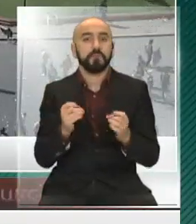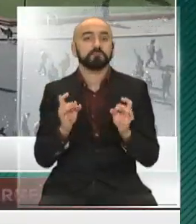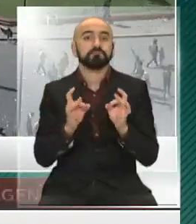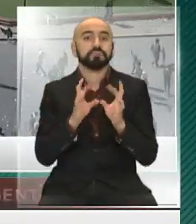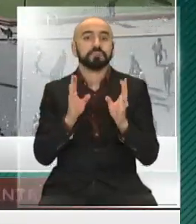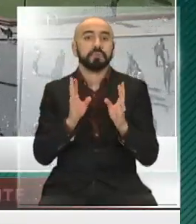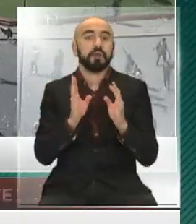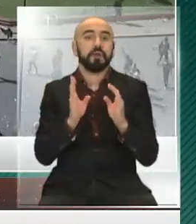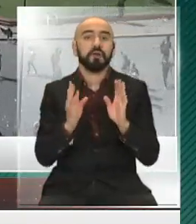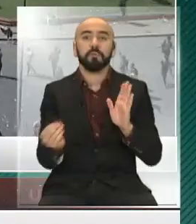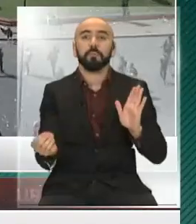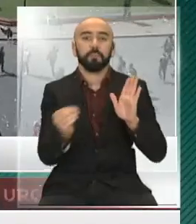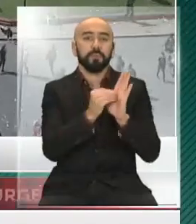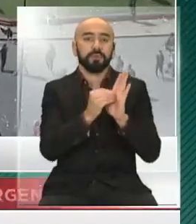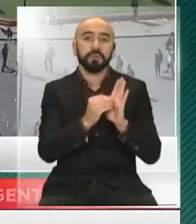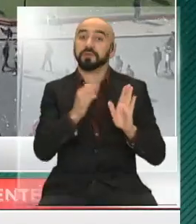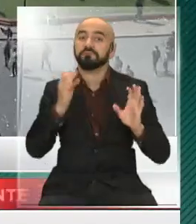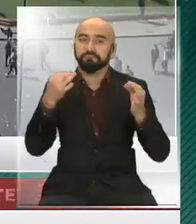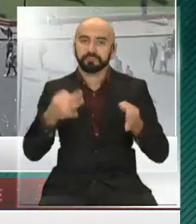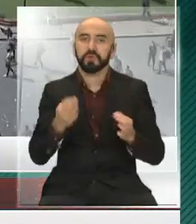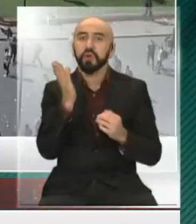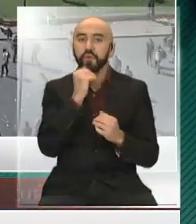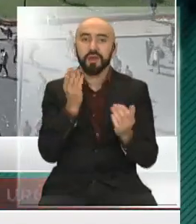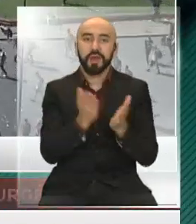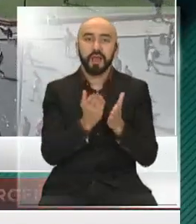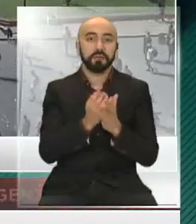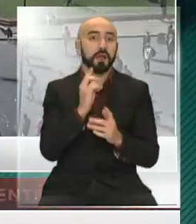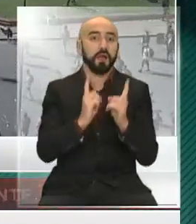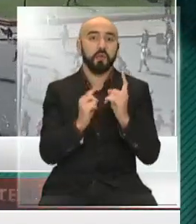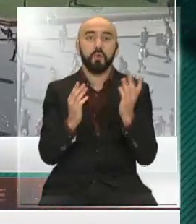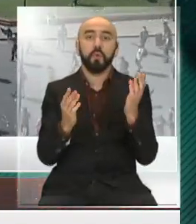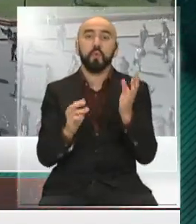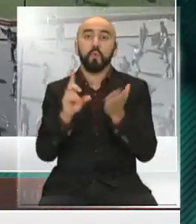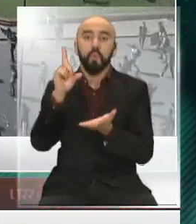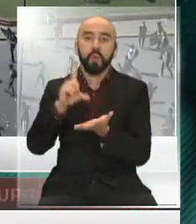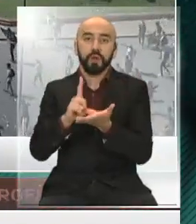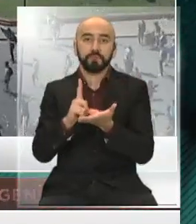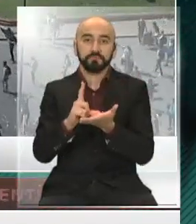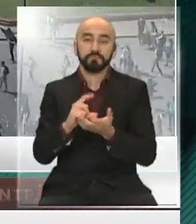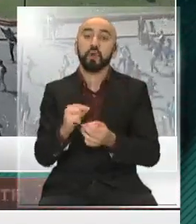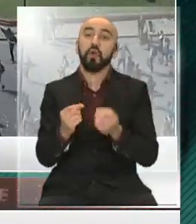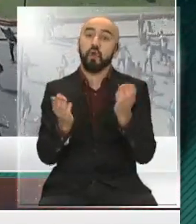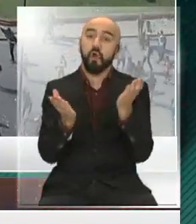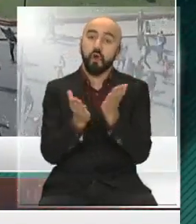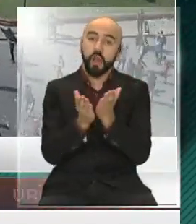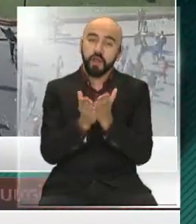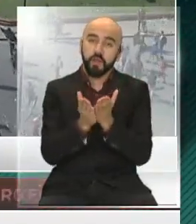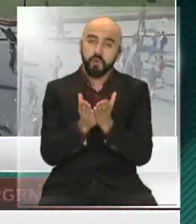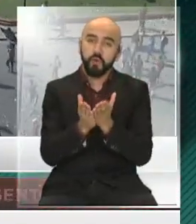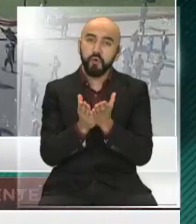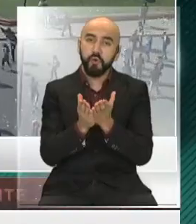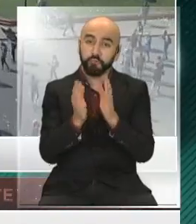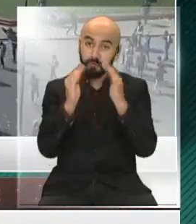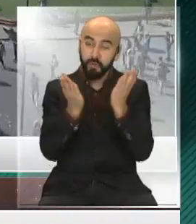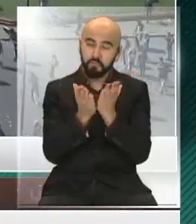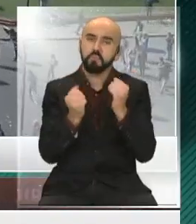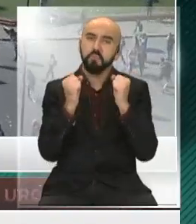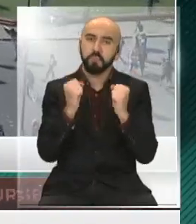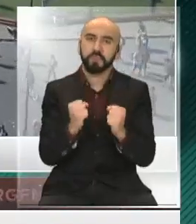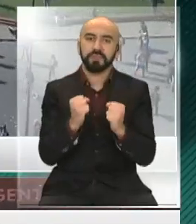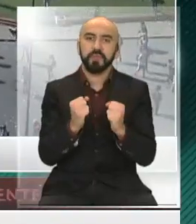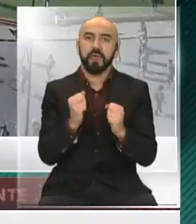define por ejemplo que no hay clases en algún lugar los colegios pueden tomar una medida